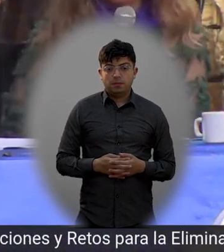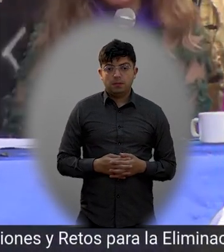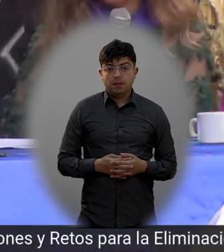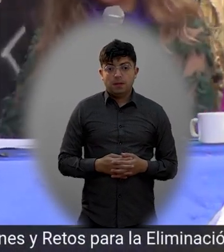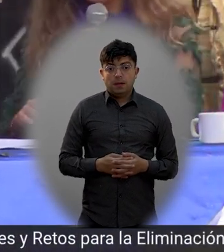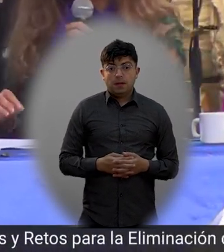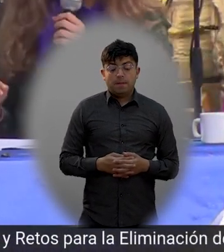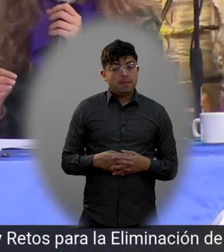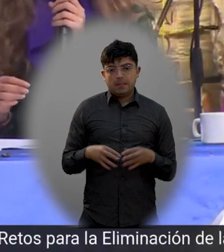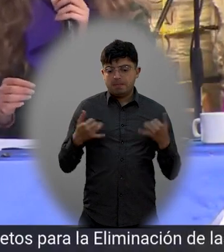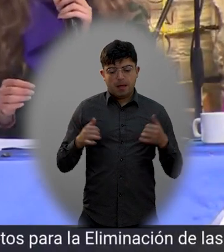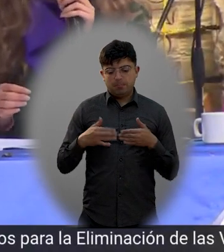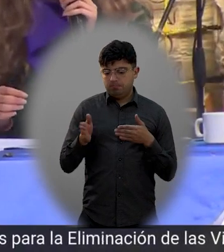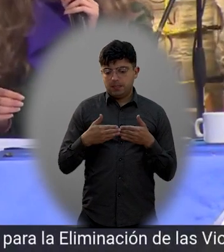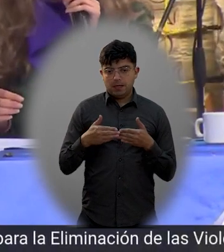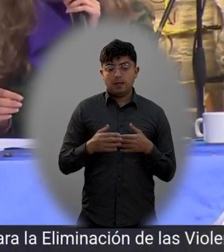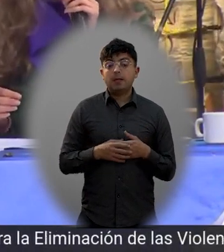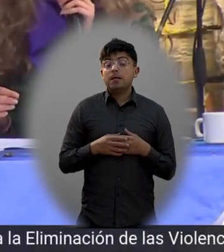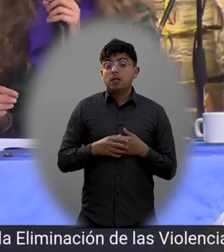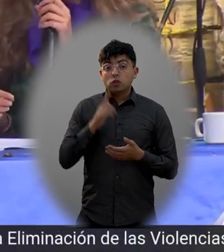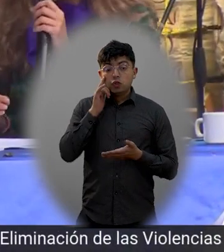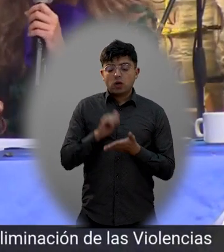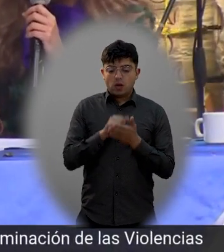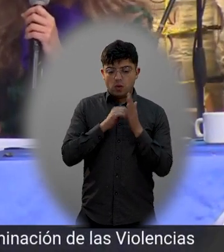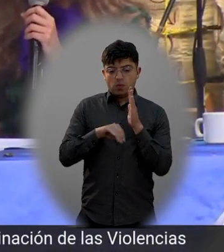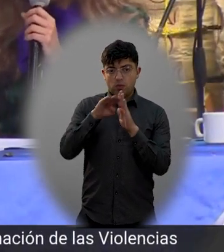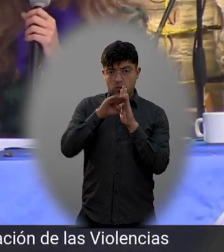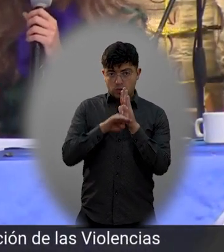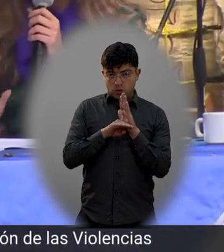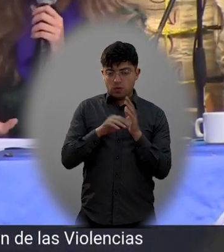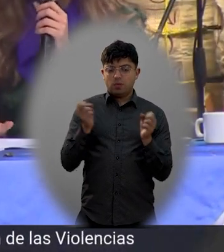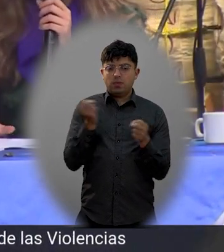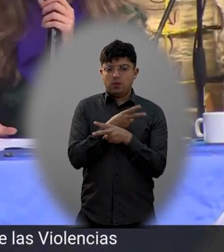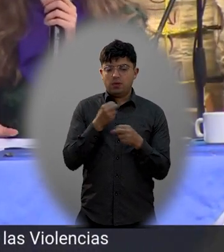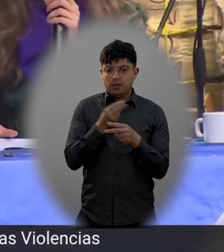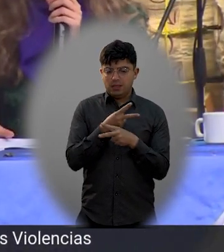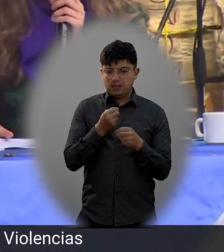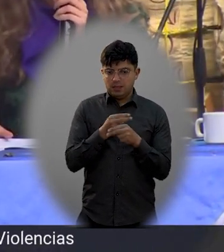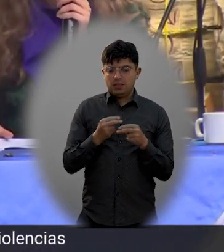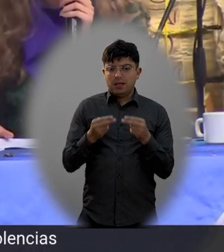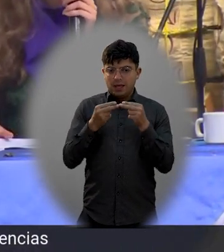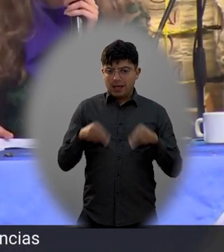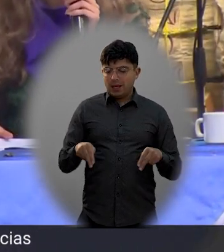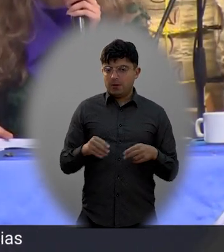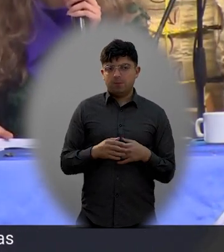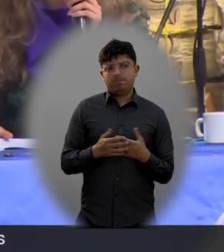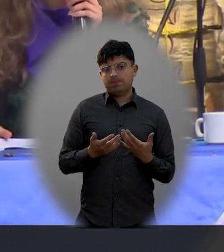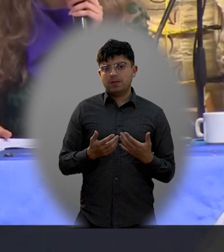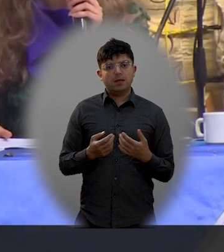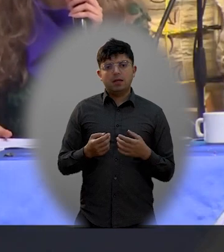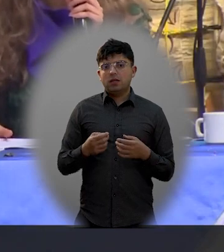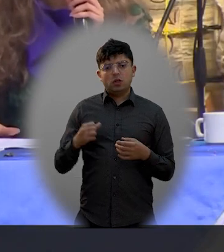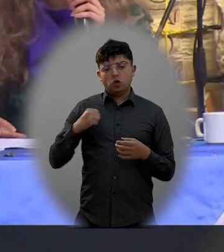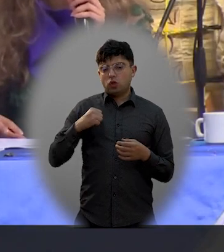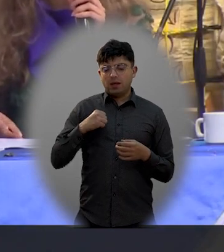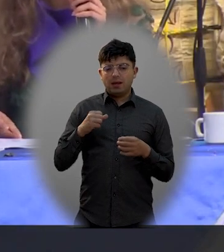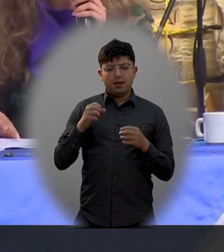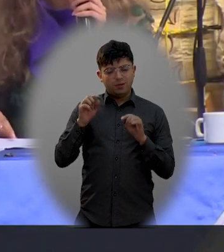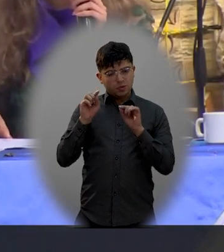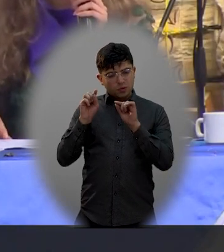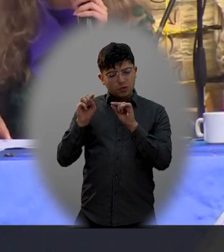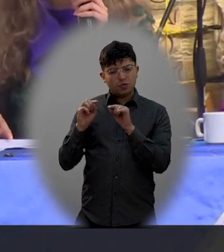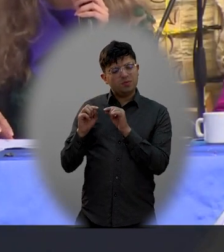Ya voy a cerrar. Creo que el protocolo de violencias basadas en género no contempla el escrache